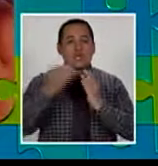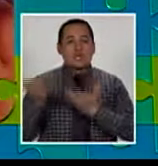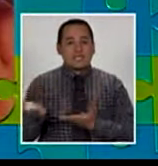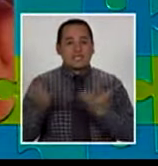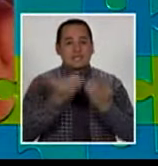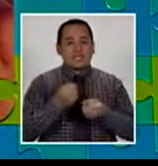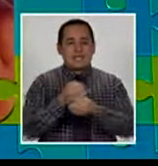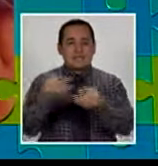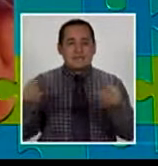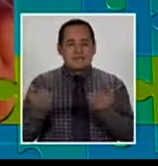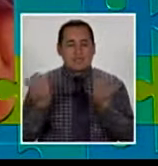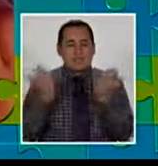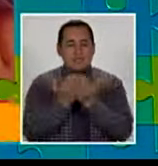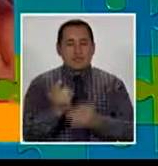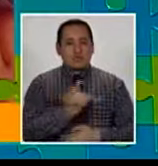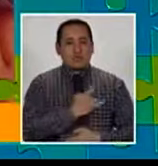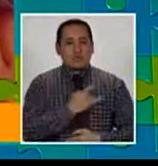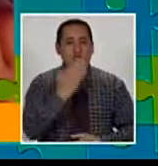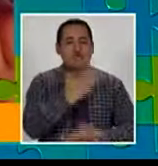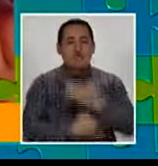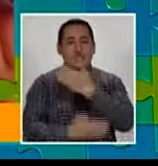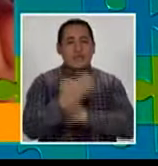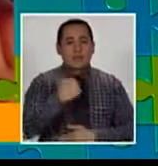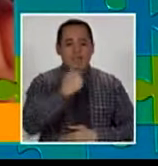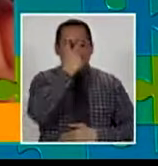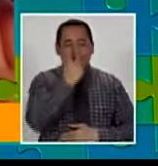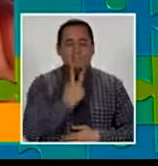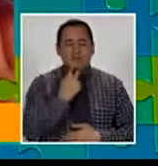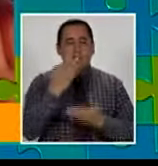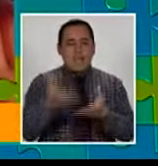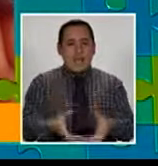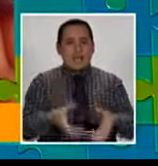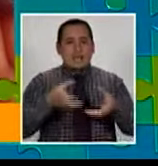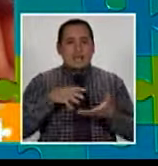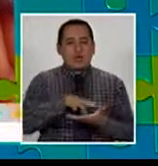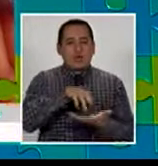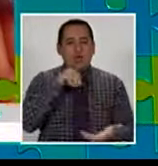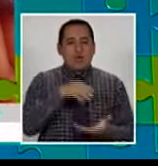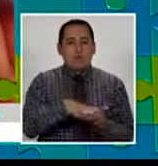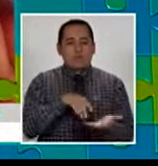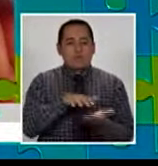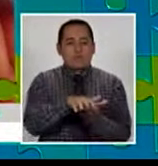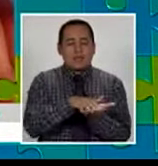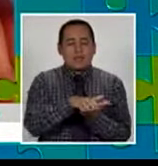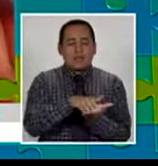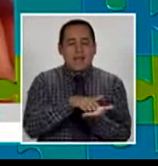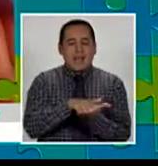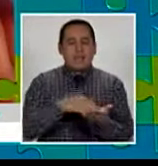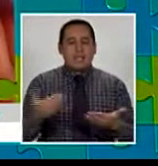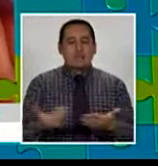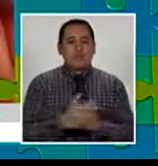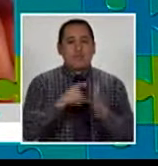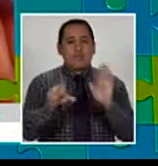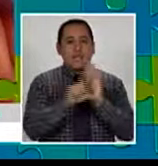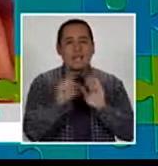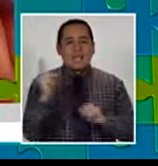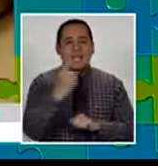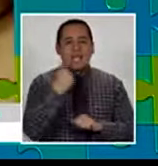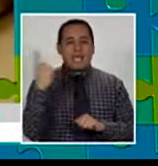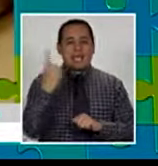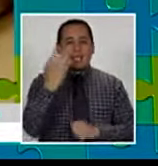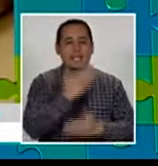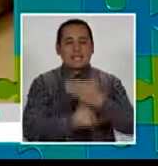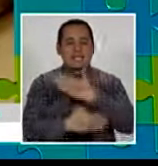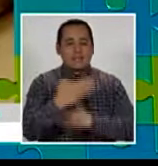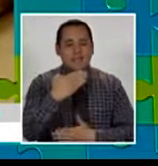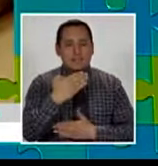Conadis invita a los estudiantes universitarios con discapacidad visual a recoger un ejemplar en sistema braille de la nueva Ley